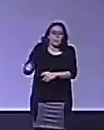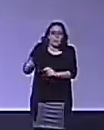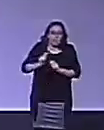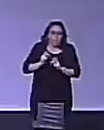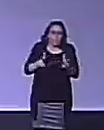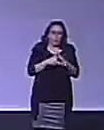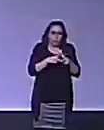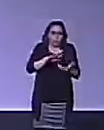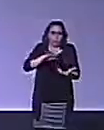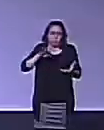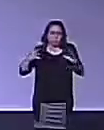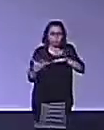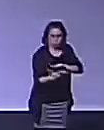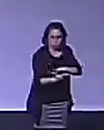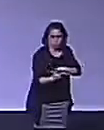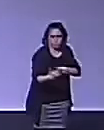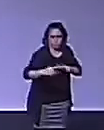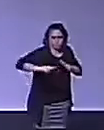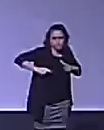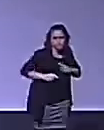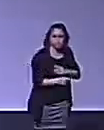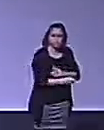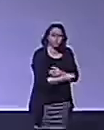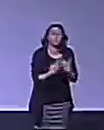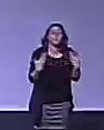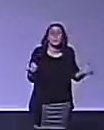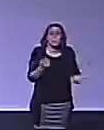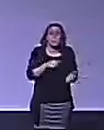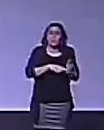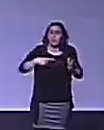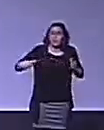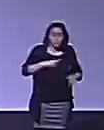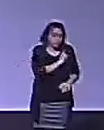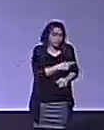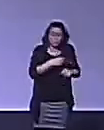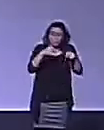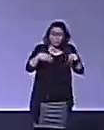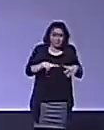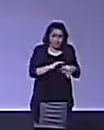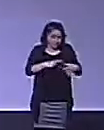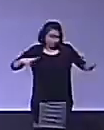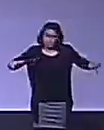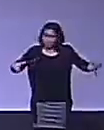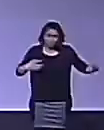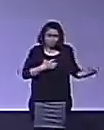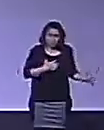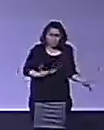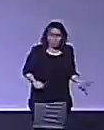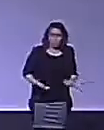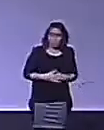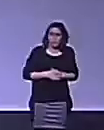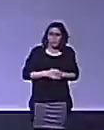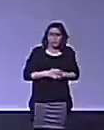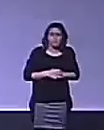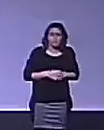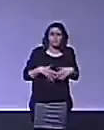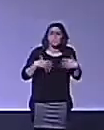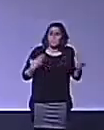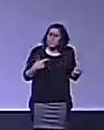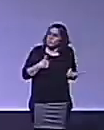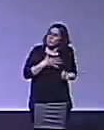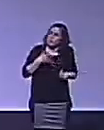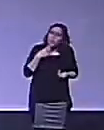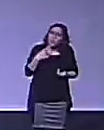transformación inmejorable. Y Guipúzcoa no se puede entender sin el deporte. Aquí estoy viendo, y quiero también agradeceros la presencia pues, de las